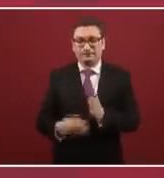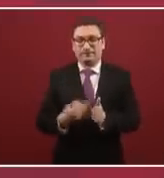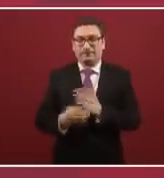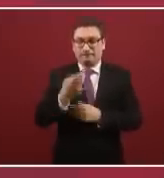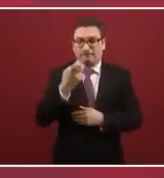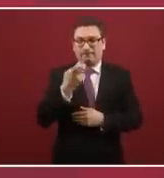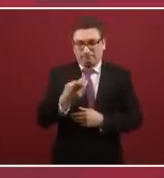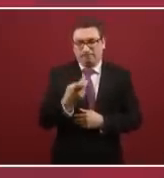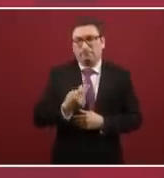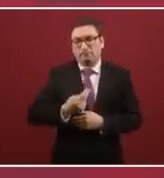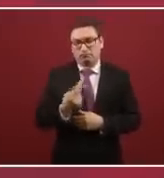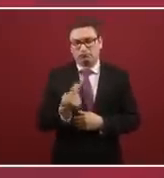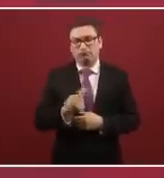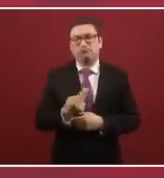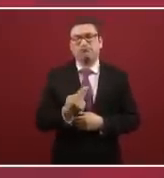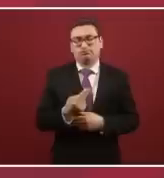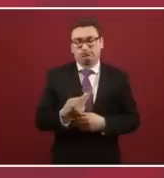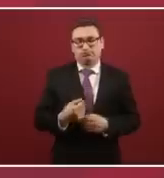presencia